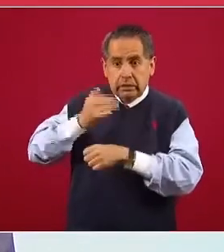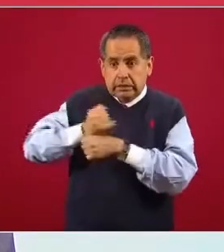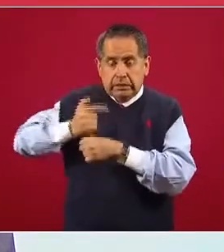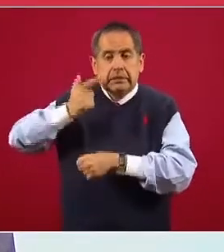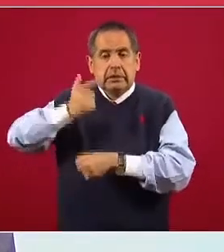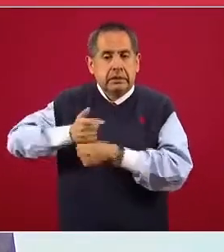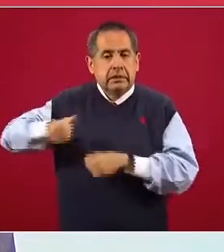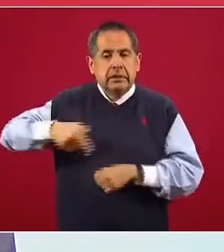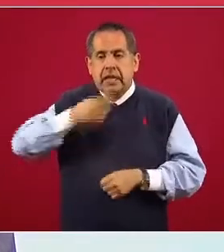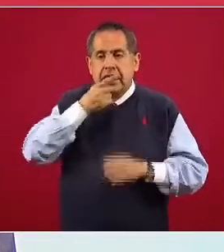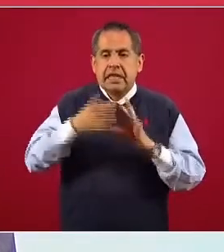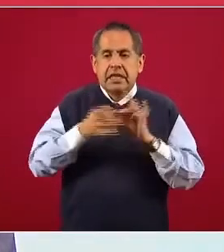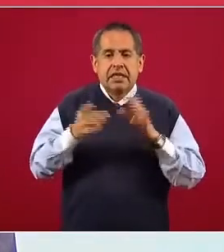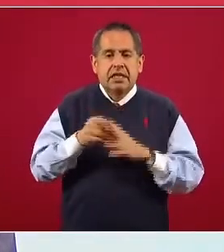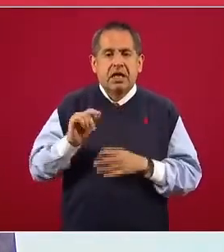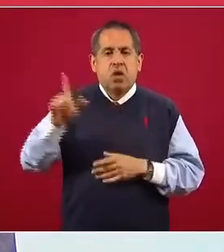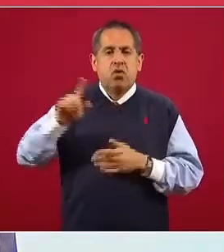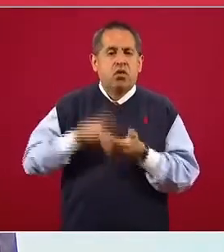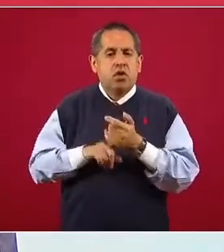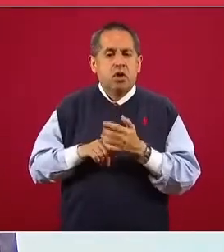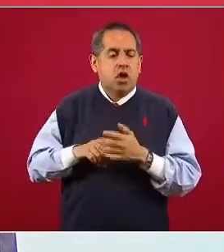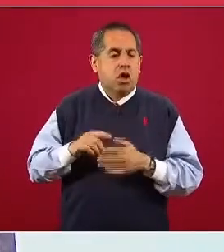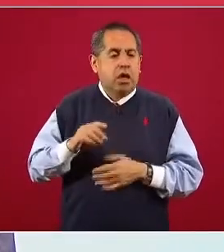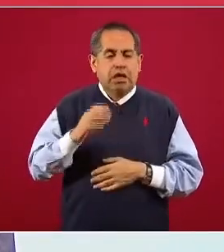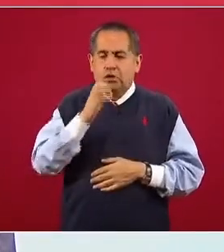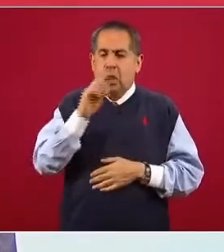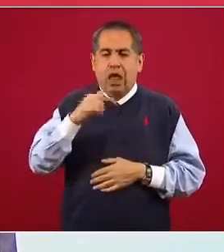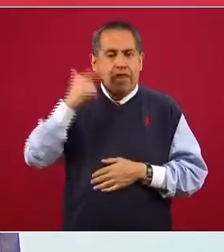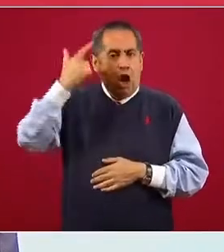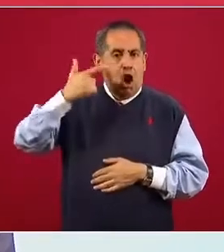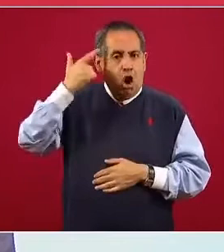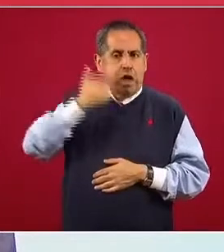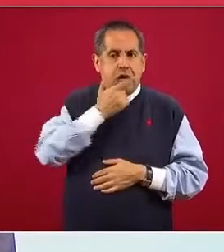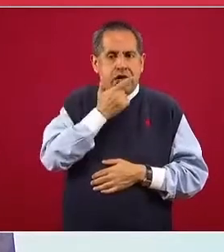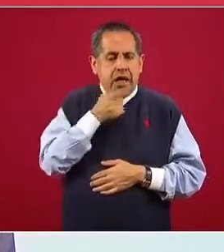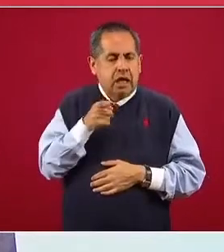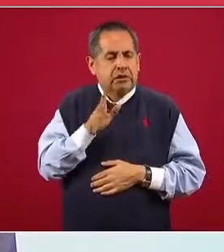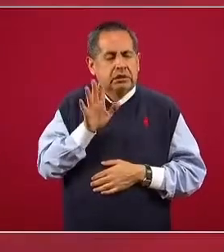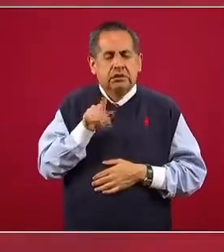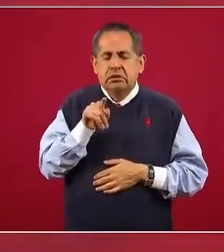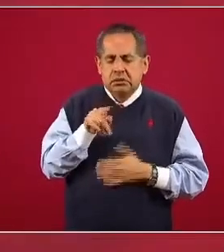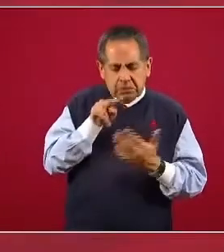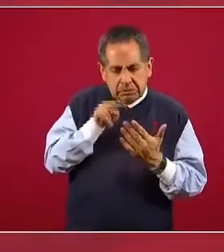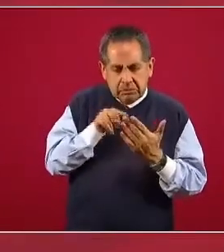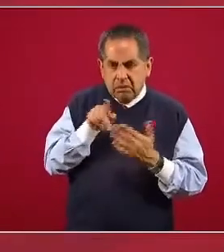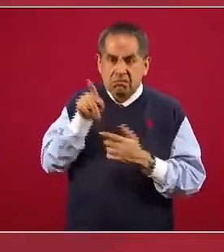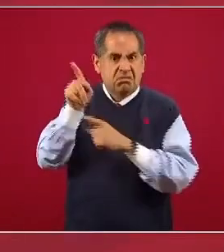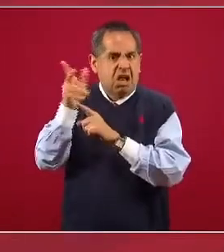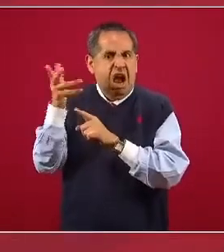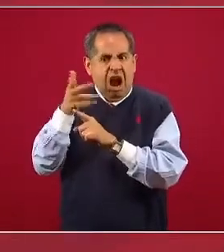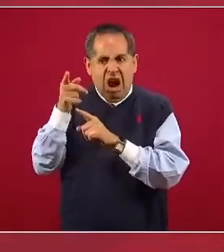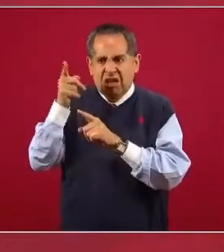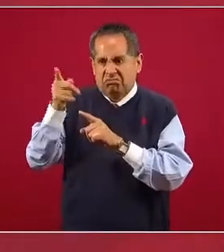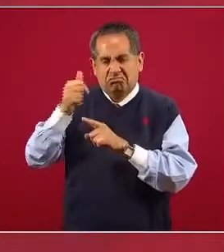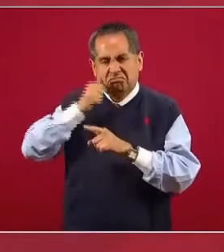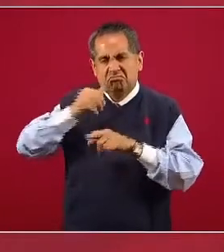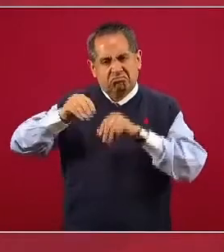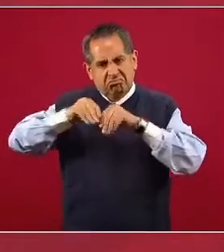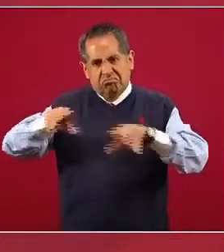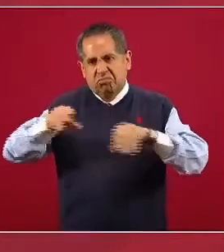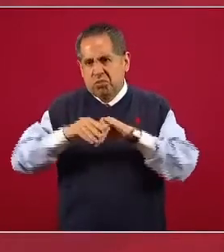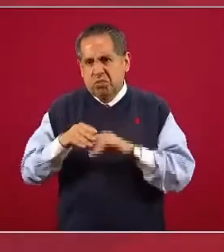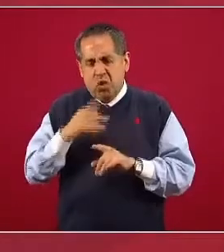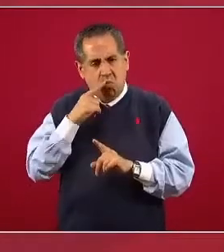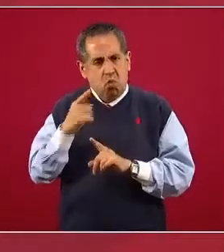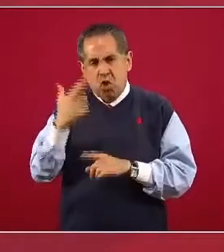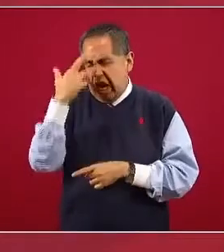menciona autores del Colegio Imperial de Londres, pero nos parece, como mucho de lo que produce esta institución,